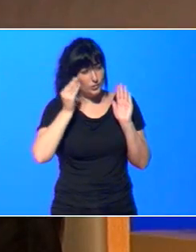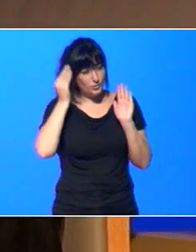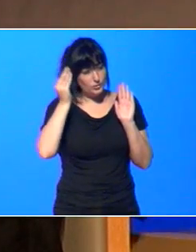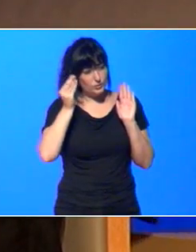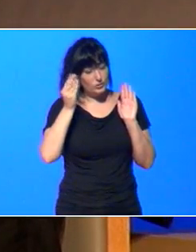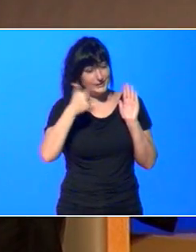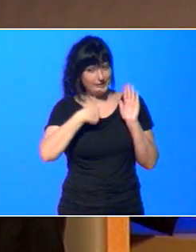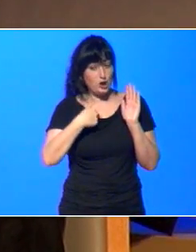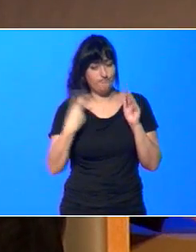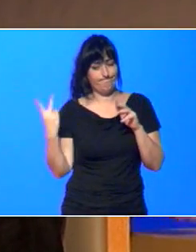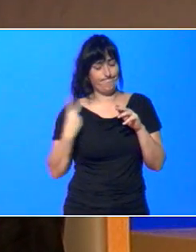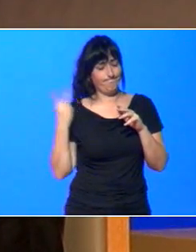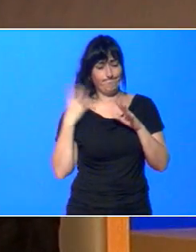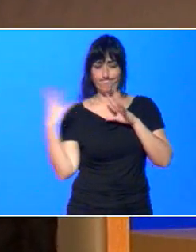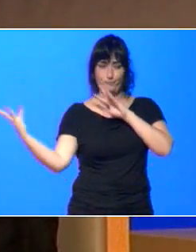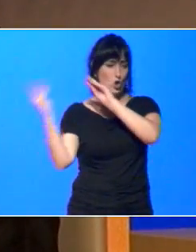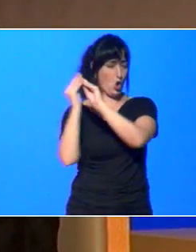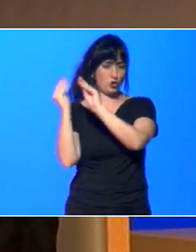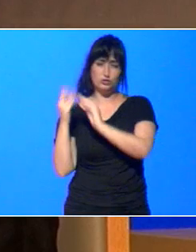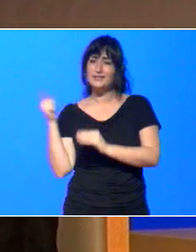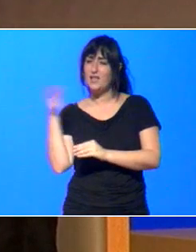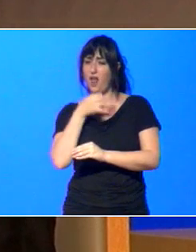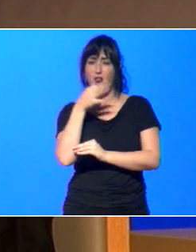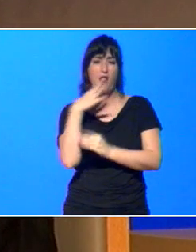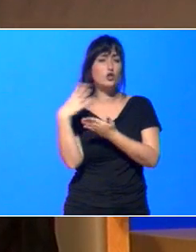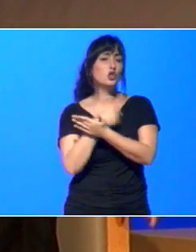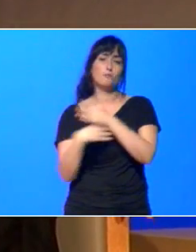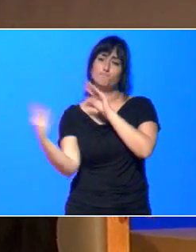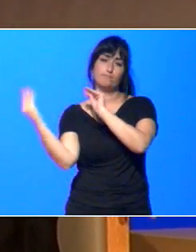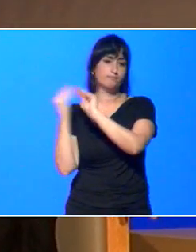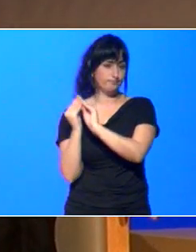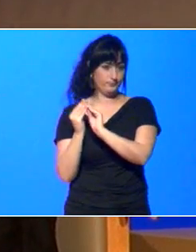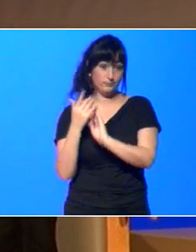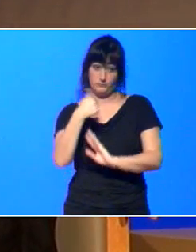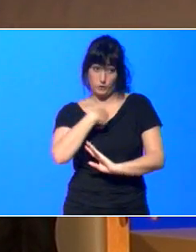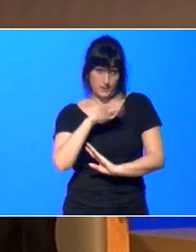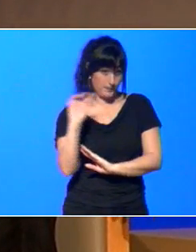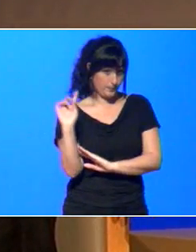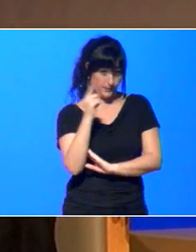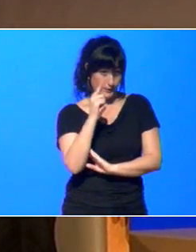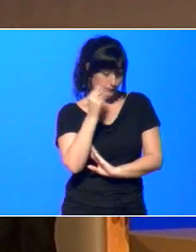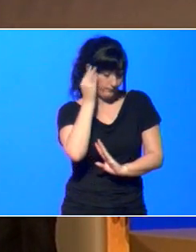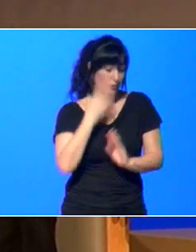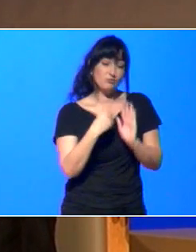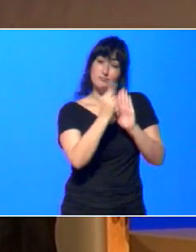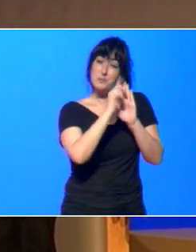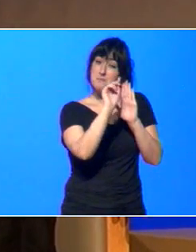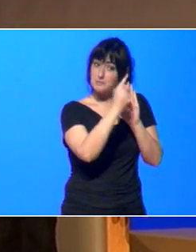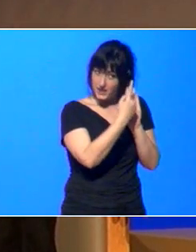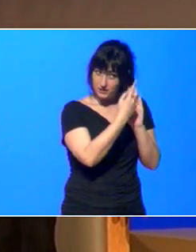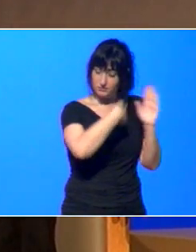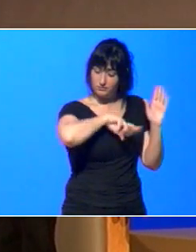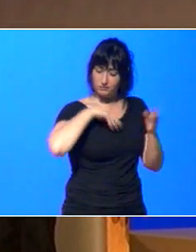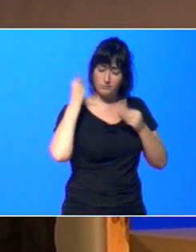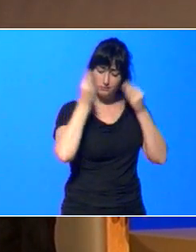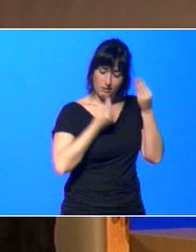comparto absolutamente todo lo que ha dicho, yo creo que, en primer lugar, la primera clave y lo que deberíamos de pensar